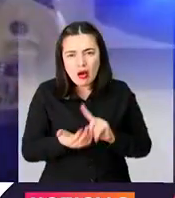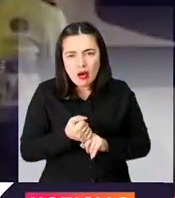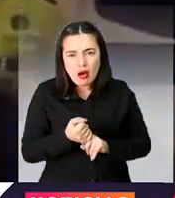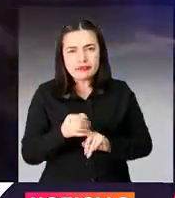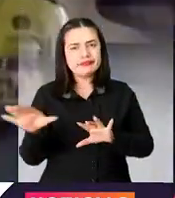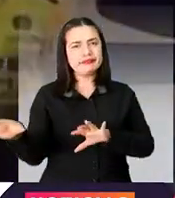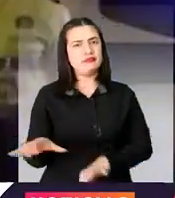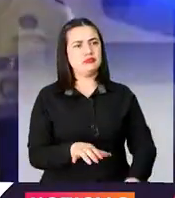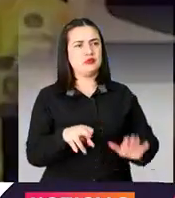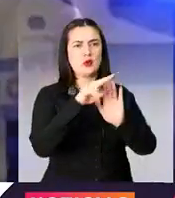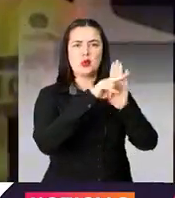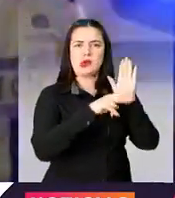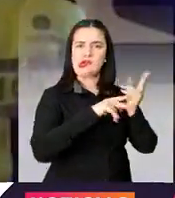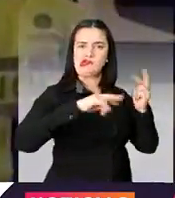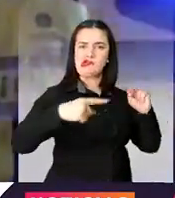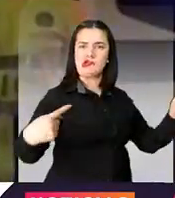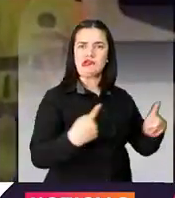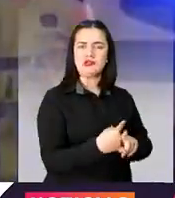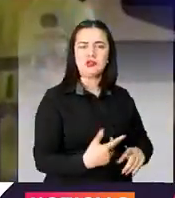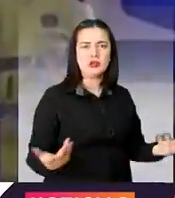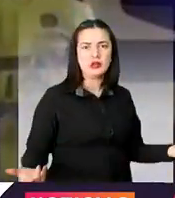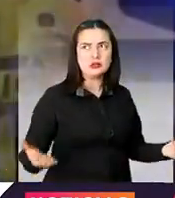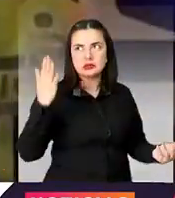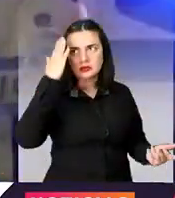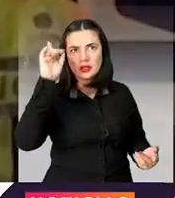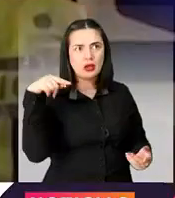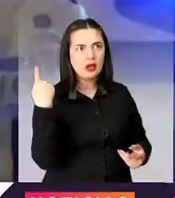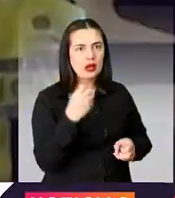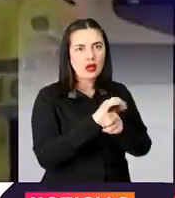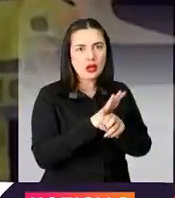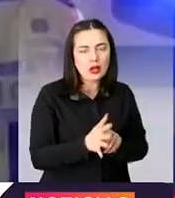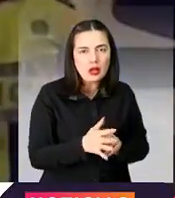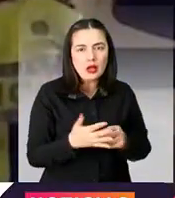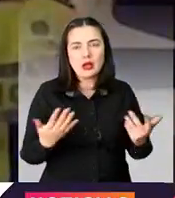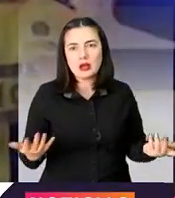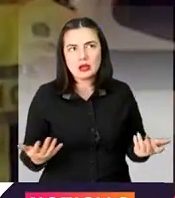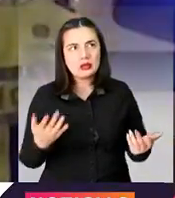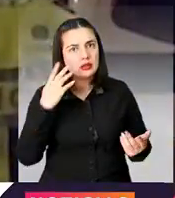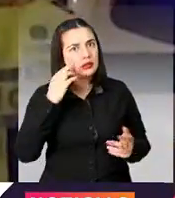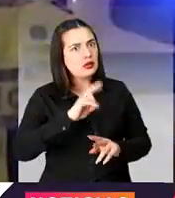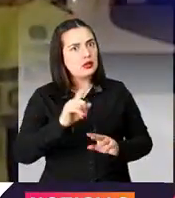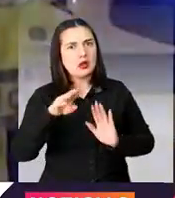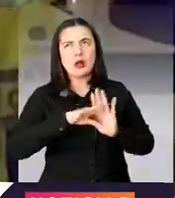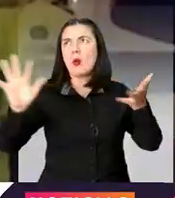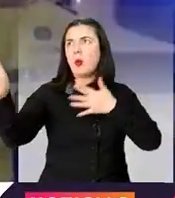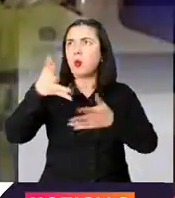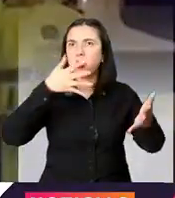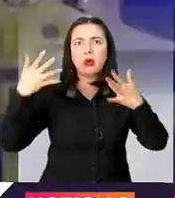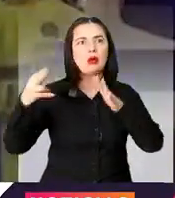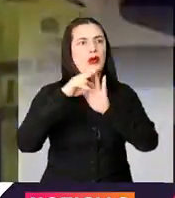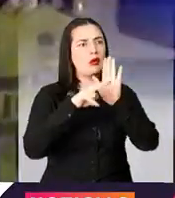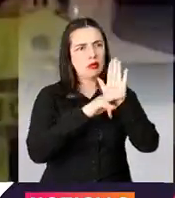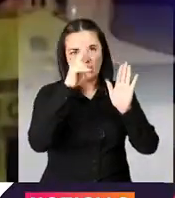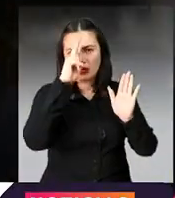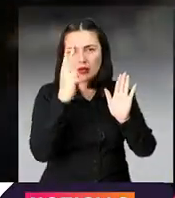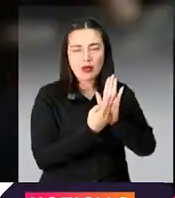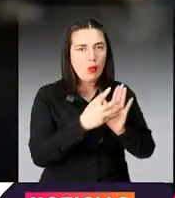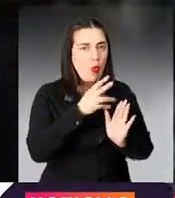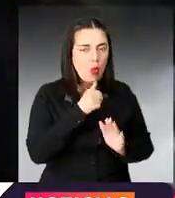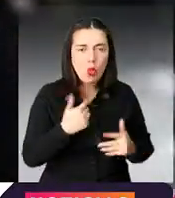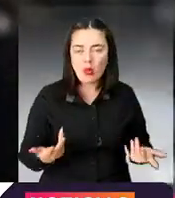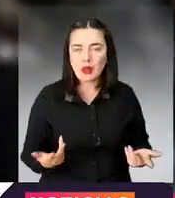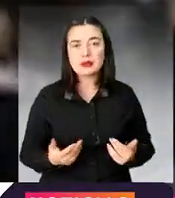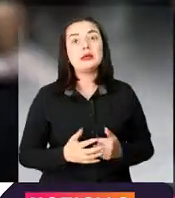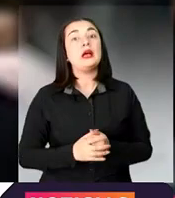comportamiento contrario a la convivencia. Y más en la pandemia, pues es un recinto que no tiene ventilación, no se respetaban las medidas de bioseguridad. Todos